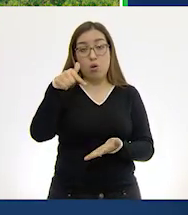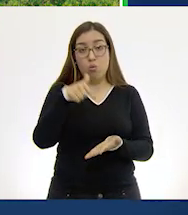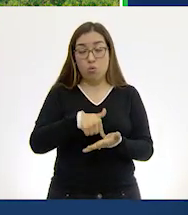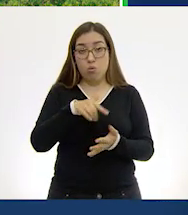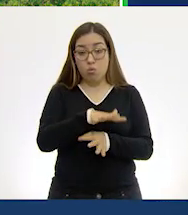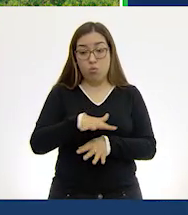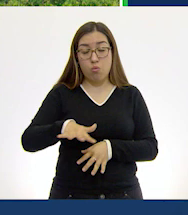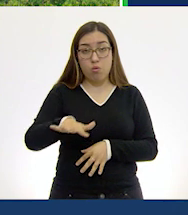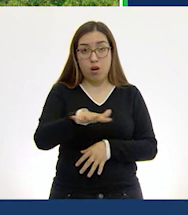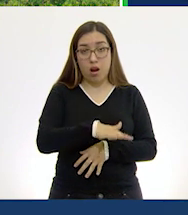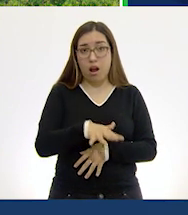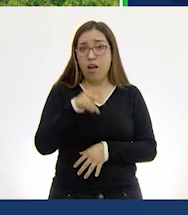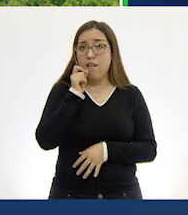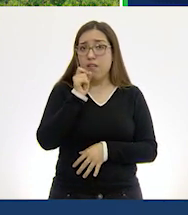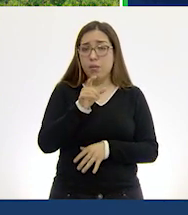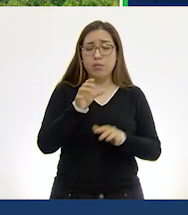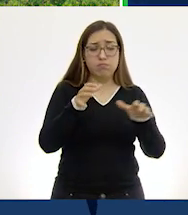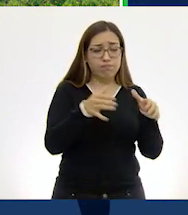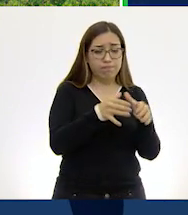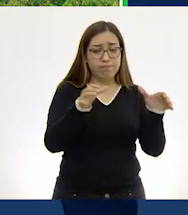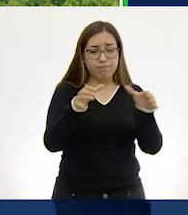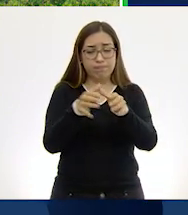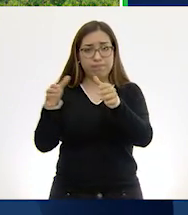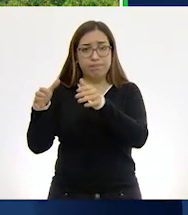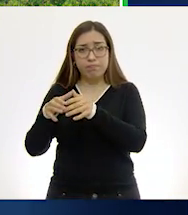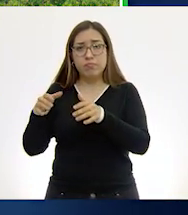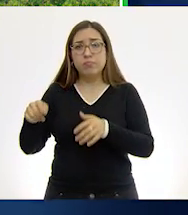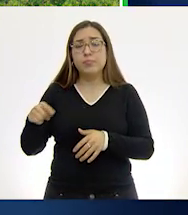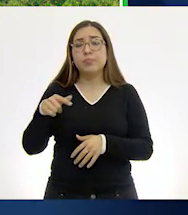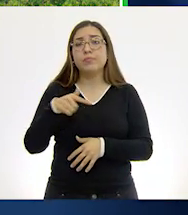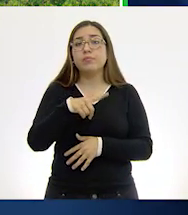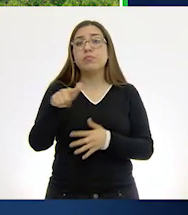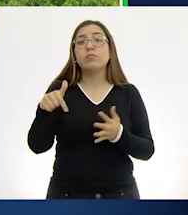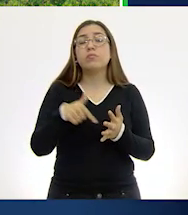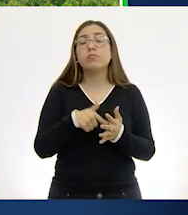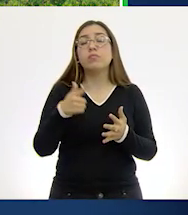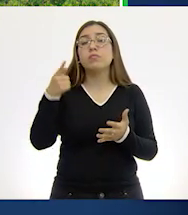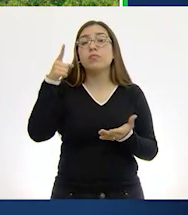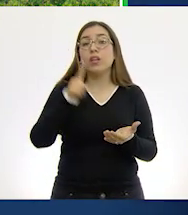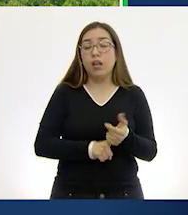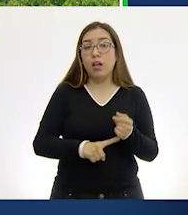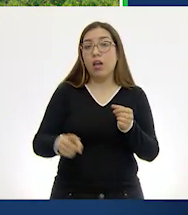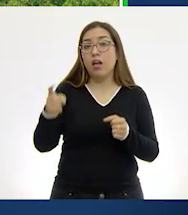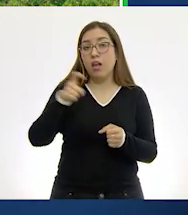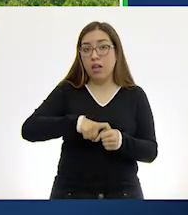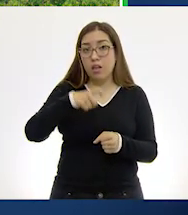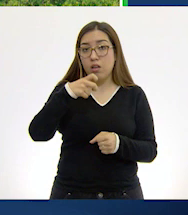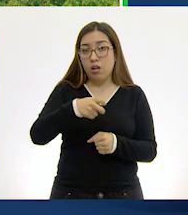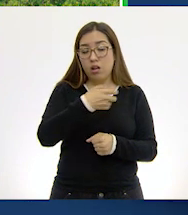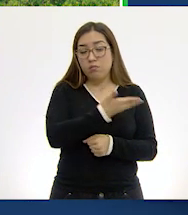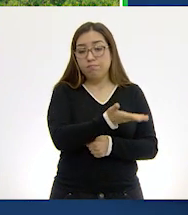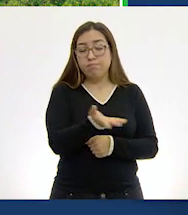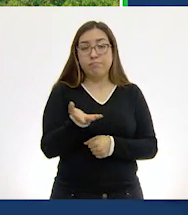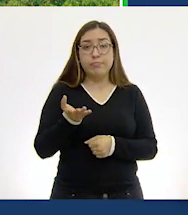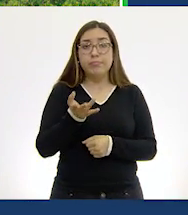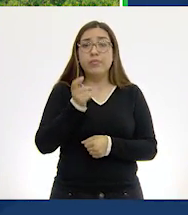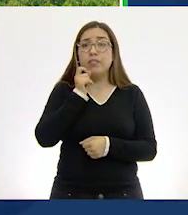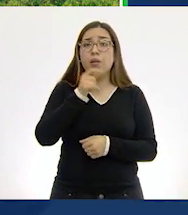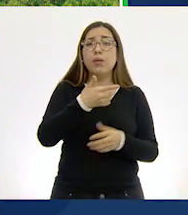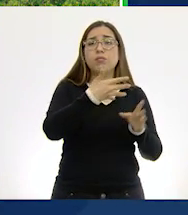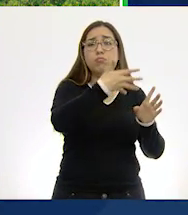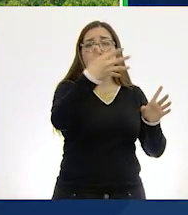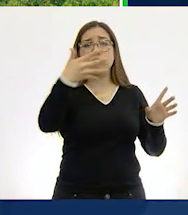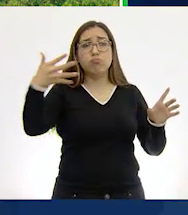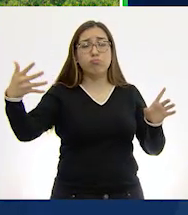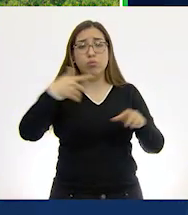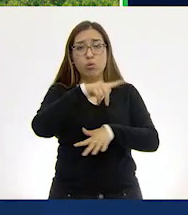genética, a los ecosistemas de los cuales fueron forman parte estas especies y a los paisajes o